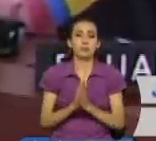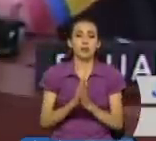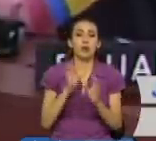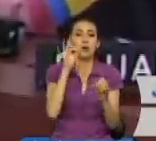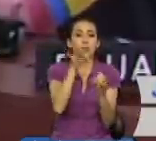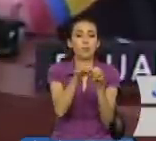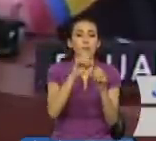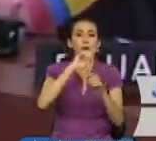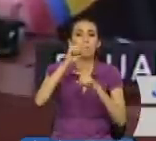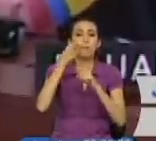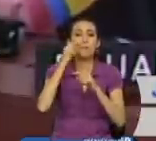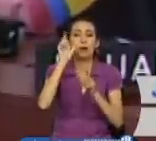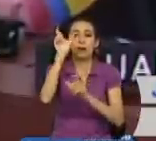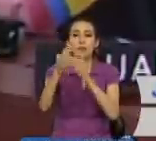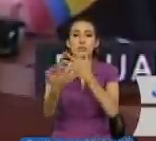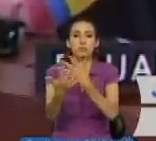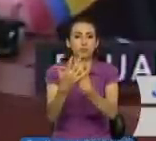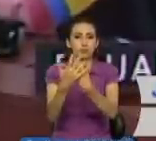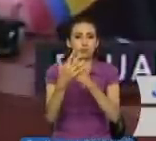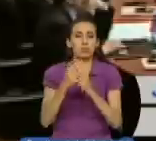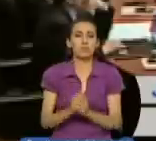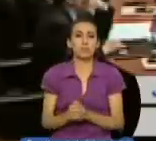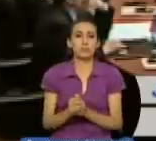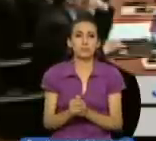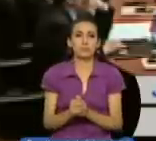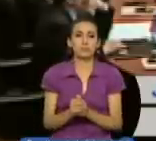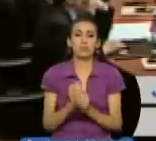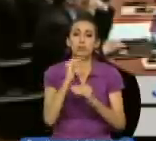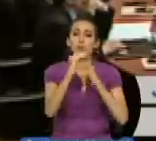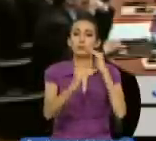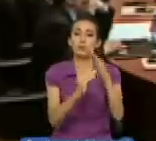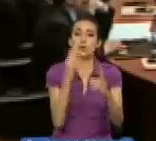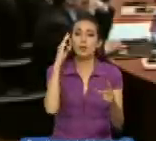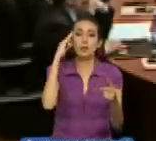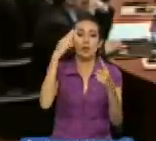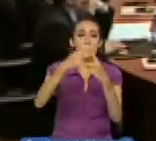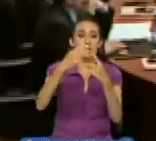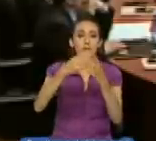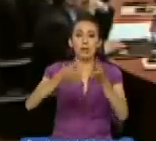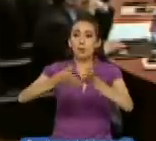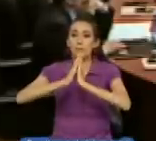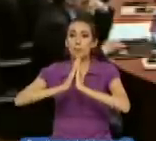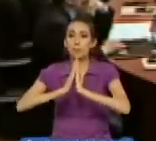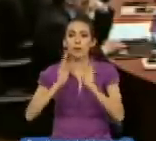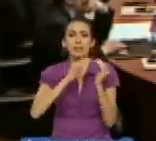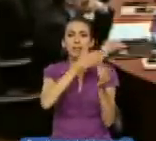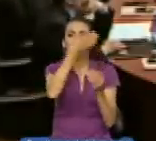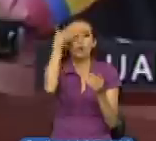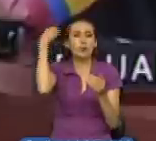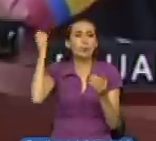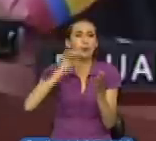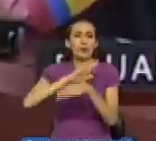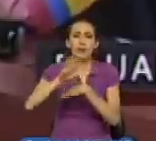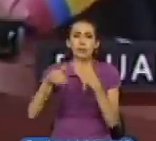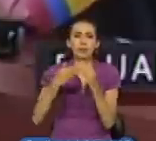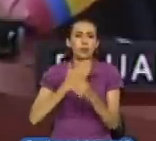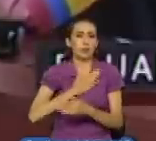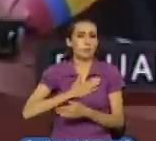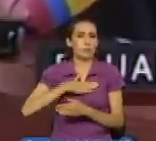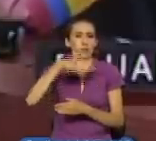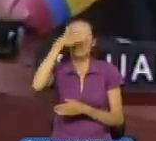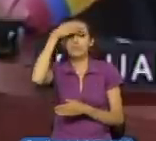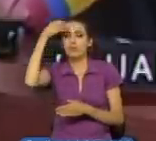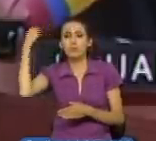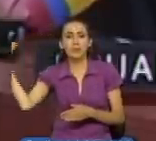con el voto para las personas privadas de la libertad durante su mensaje final pidió enterrar la mentira y los rumores enterrar para